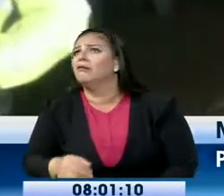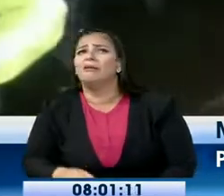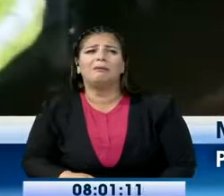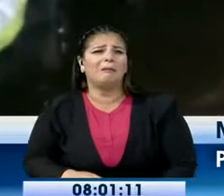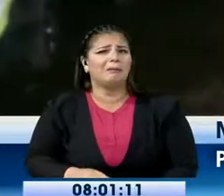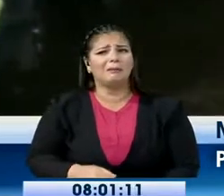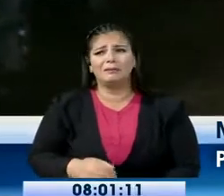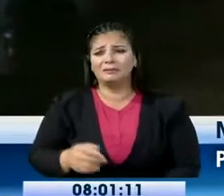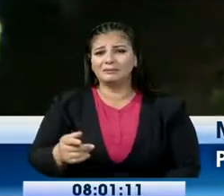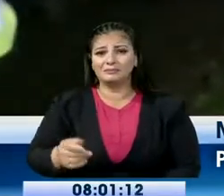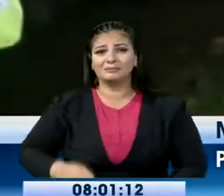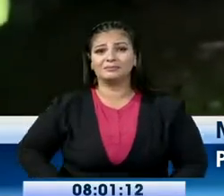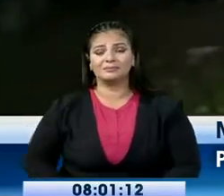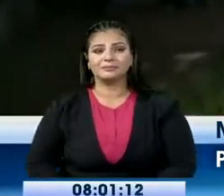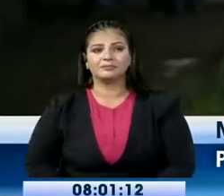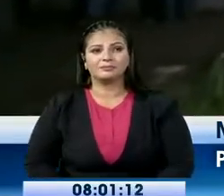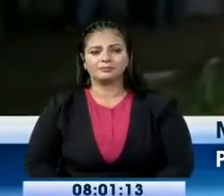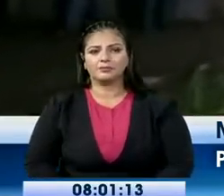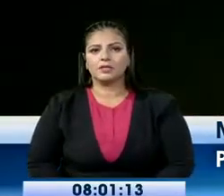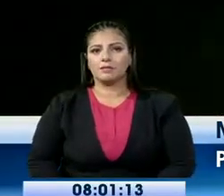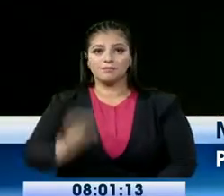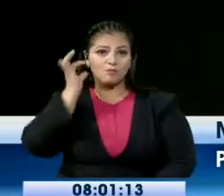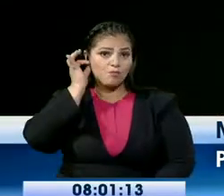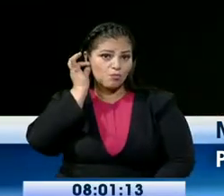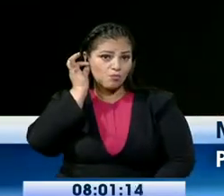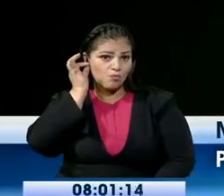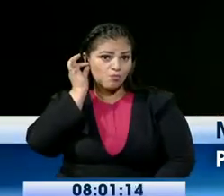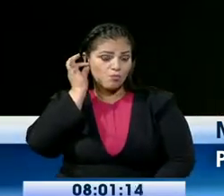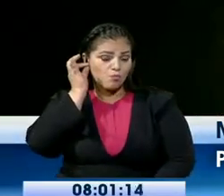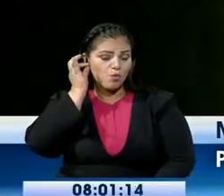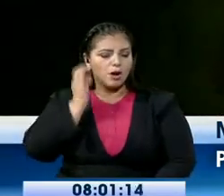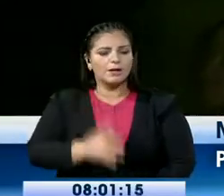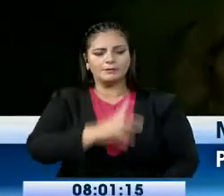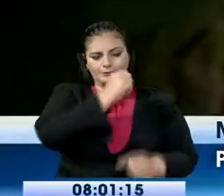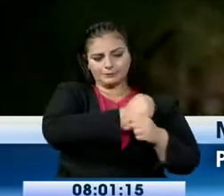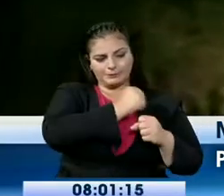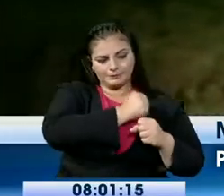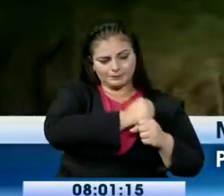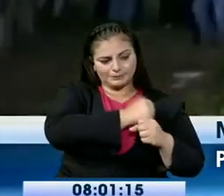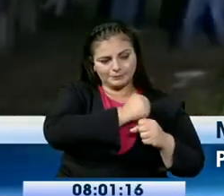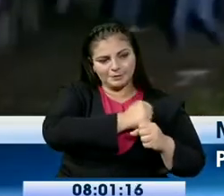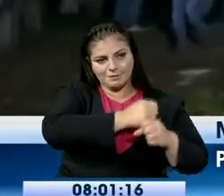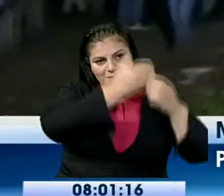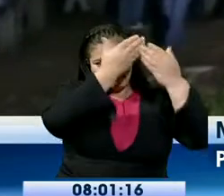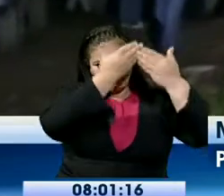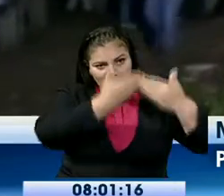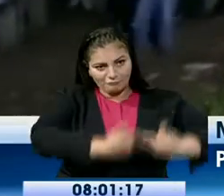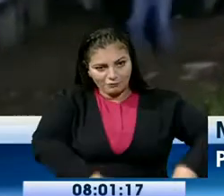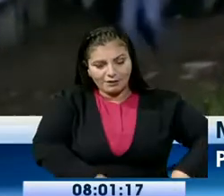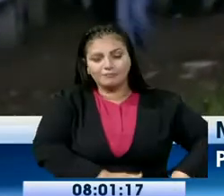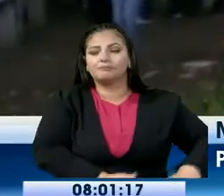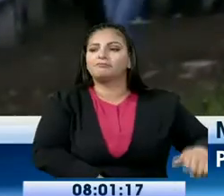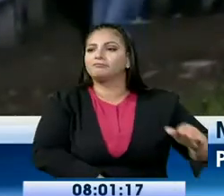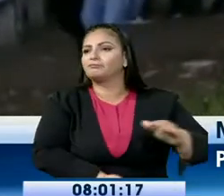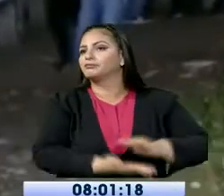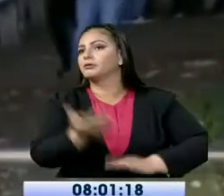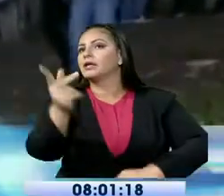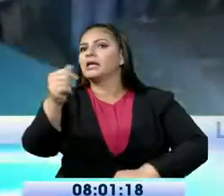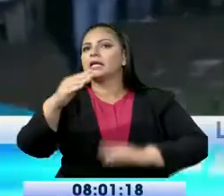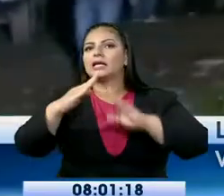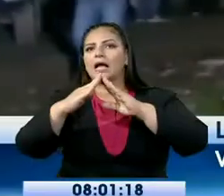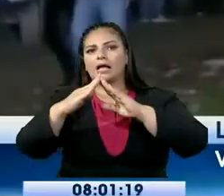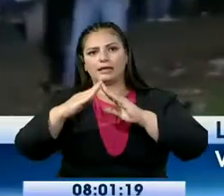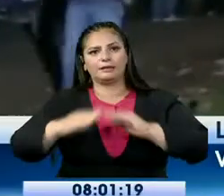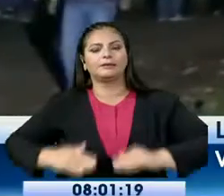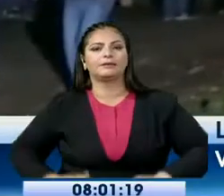que la mujer había llegado de su trabajo. Ella llegaba de su trabajo, ella trabajaba en la institución, trabajó el año pasado en el municipio, así me iba a